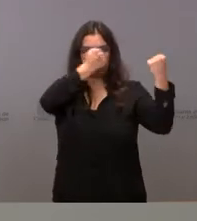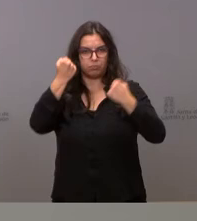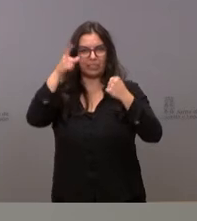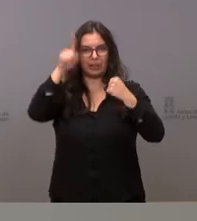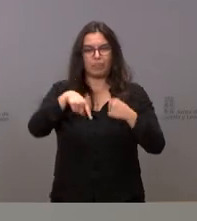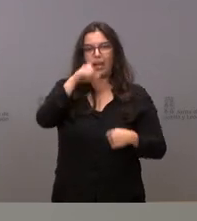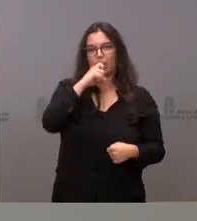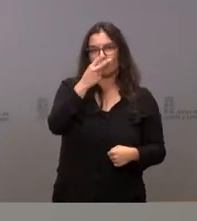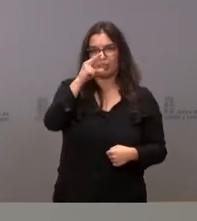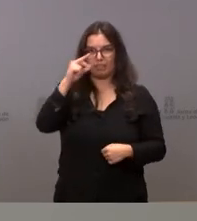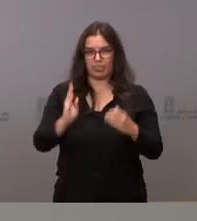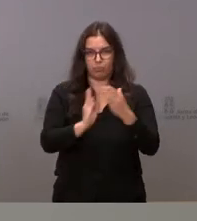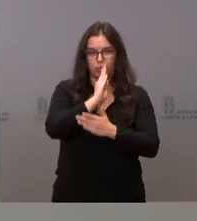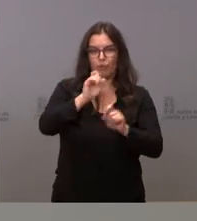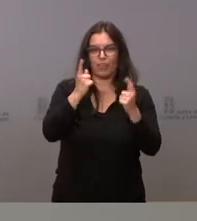el año 2020,